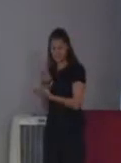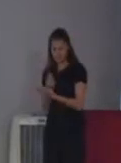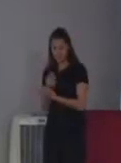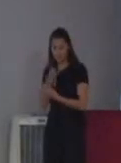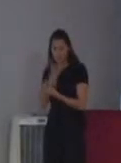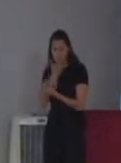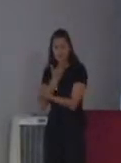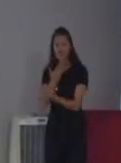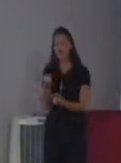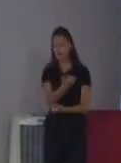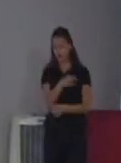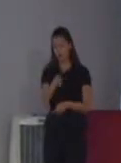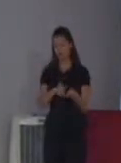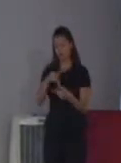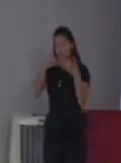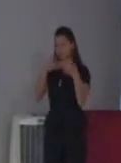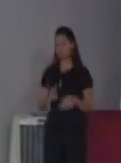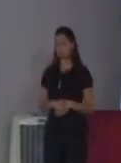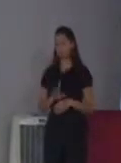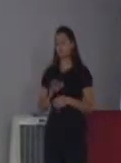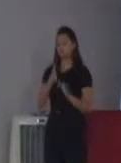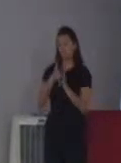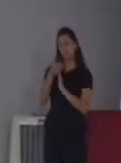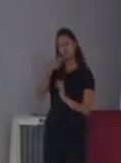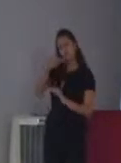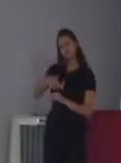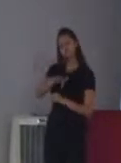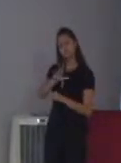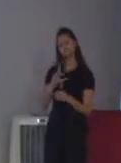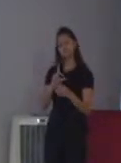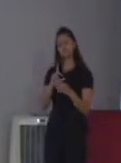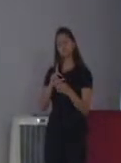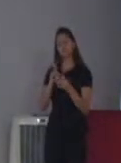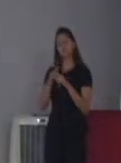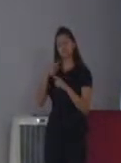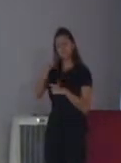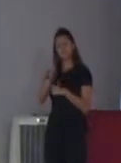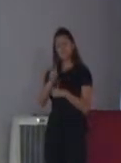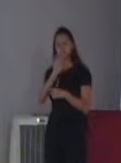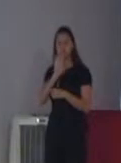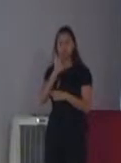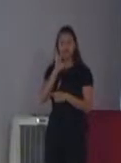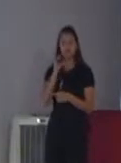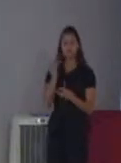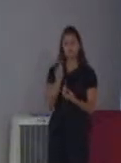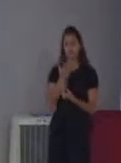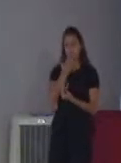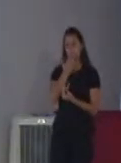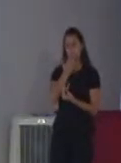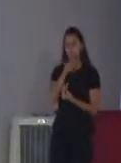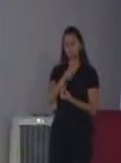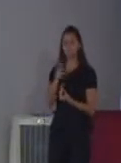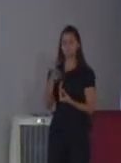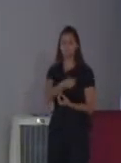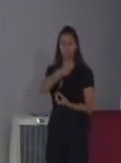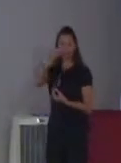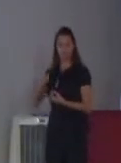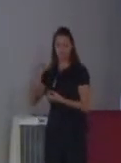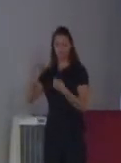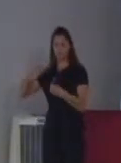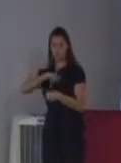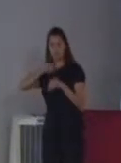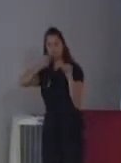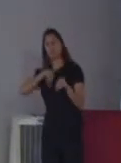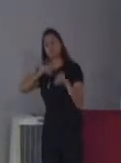De hecho, hay un relato del siglo XVII justamente de un indígena que fue educado por españoles, que